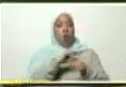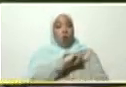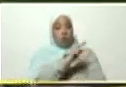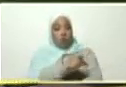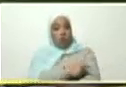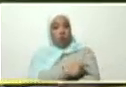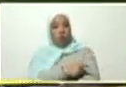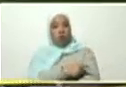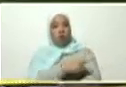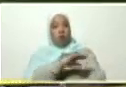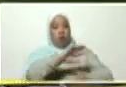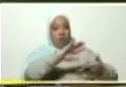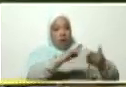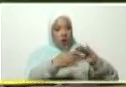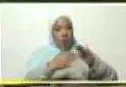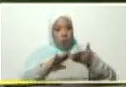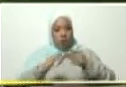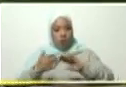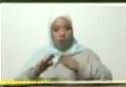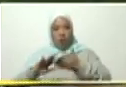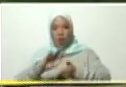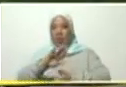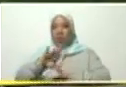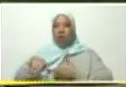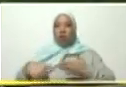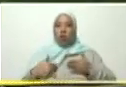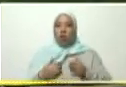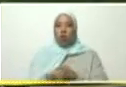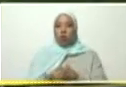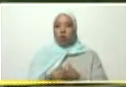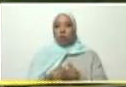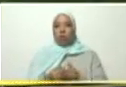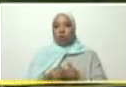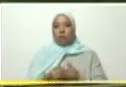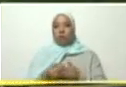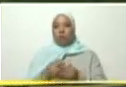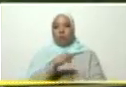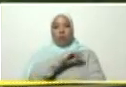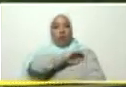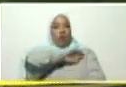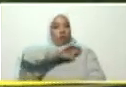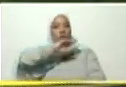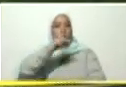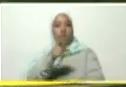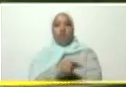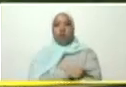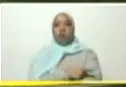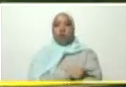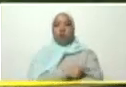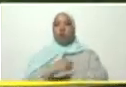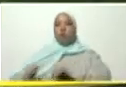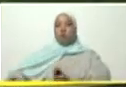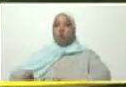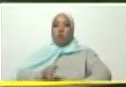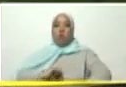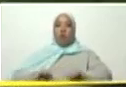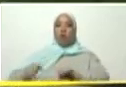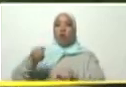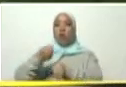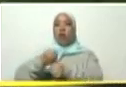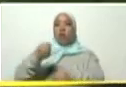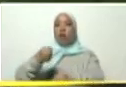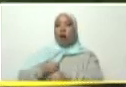de las comunas y su articulación el fortalecimiento del movimiento obrero